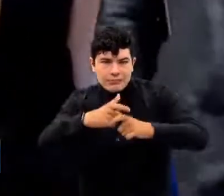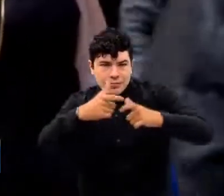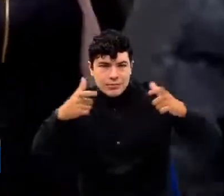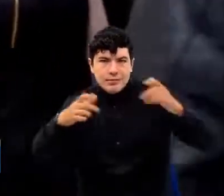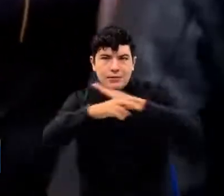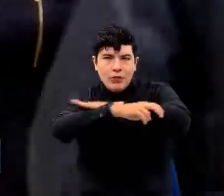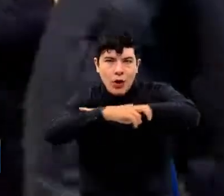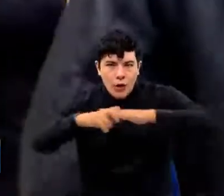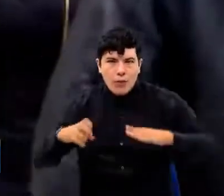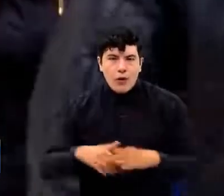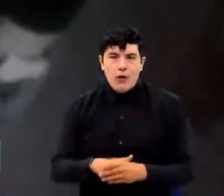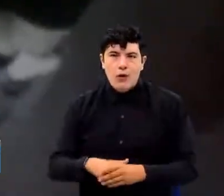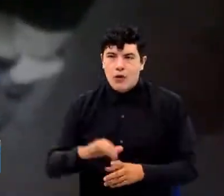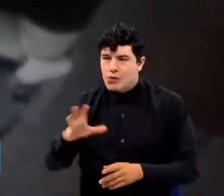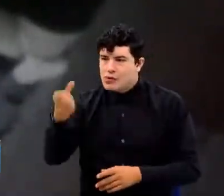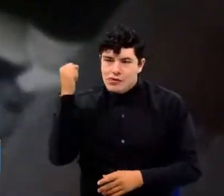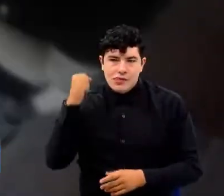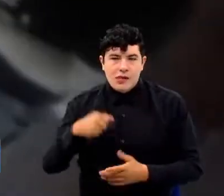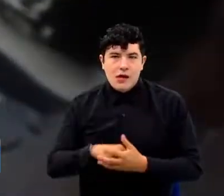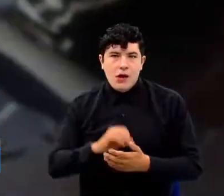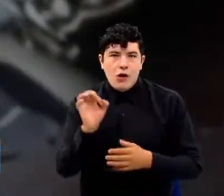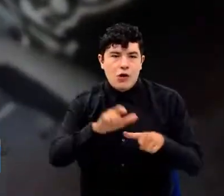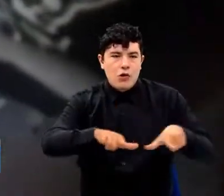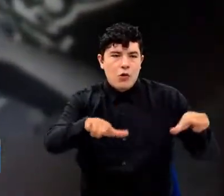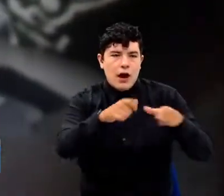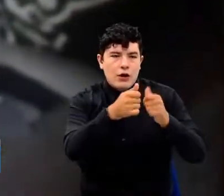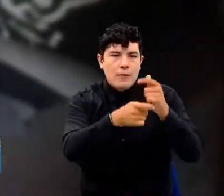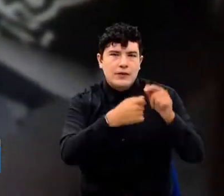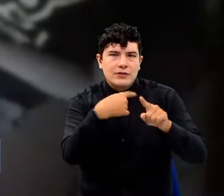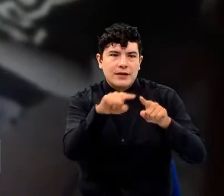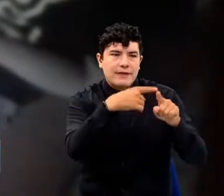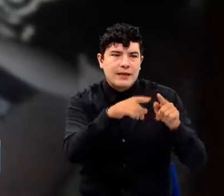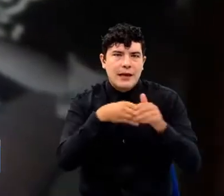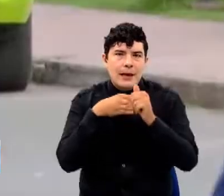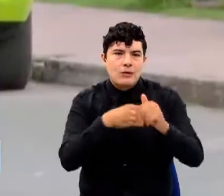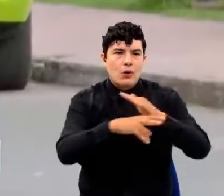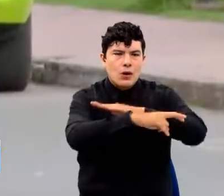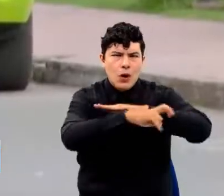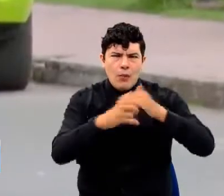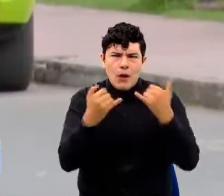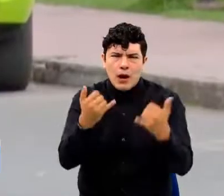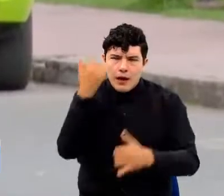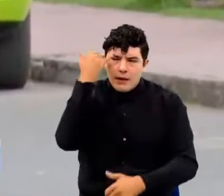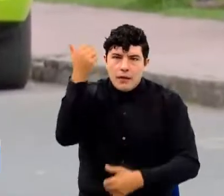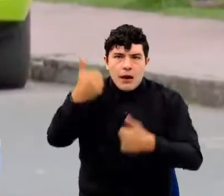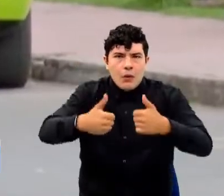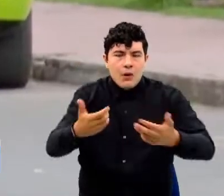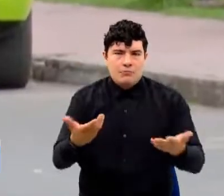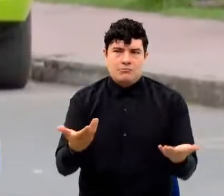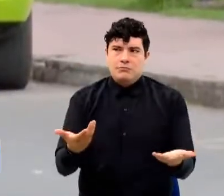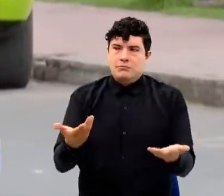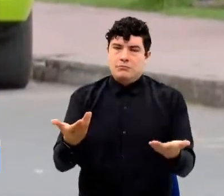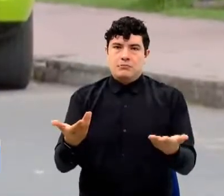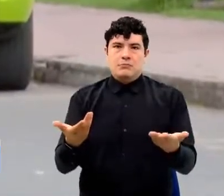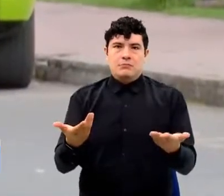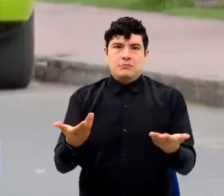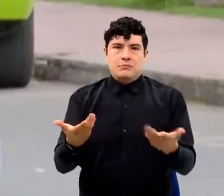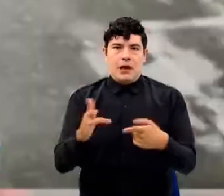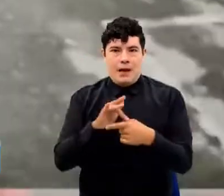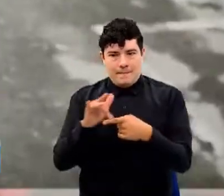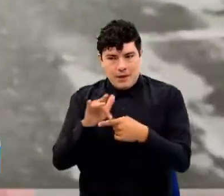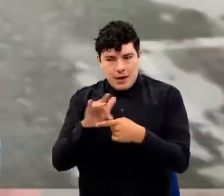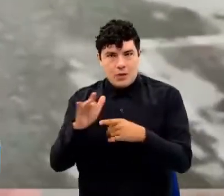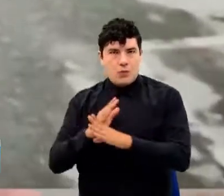atracos y hurtos a locales en diferentes modalidades. ¿Qué es la idea? Pues que implementar un poquito